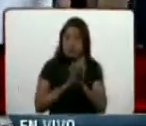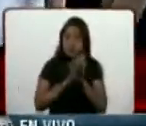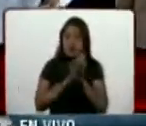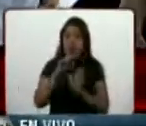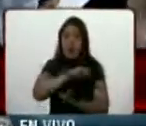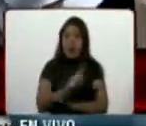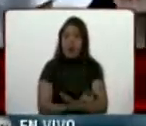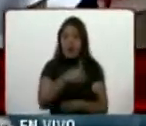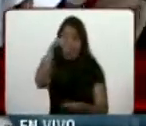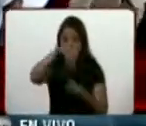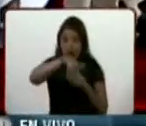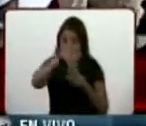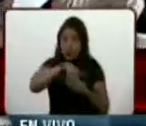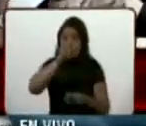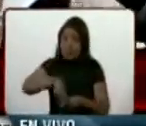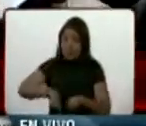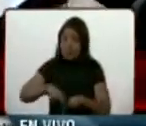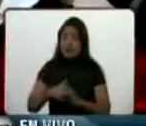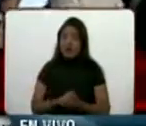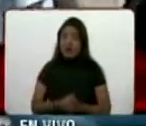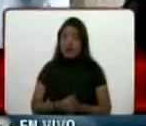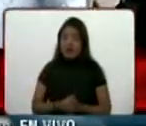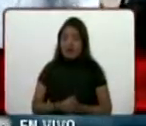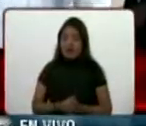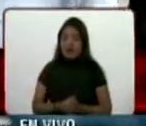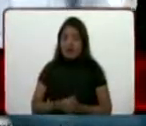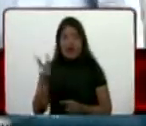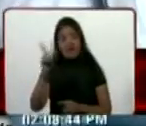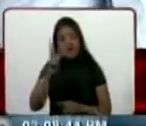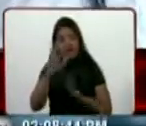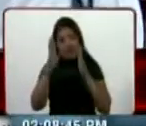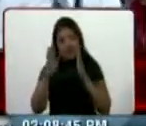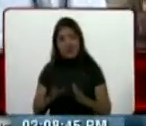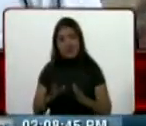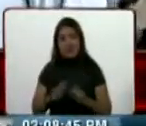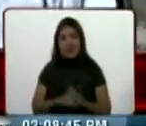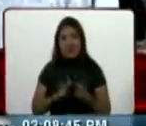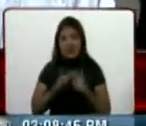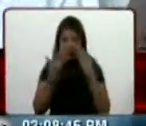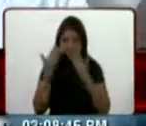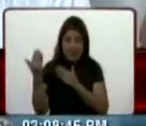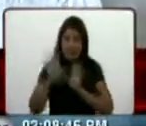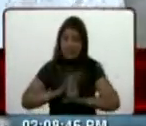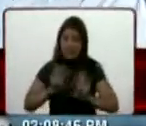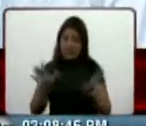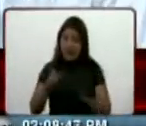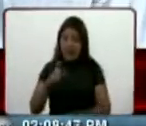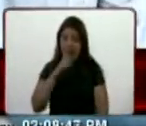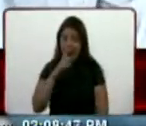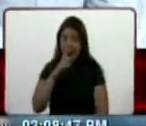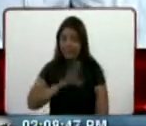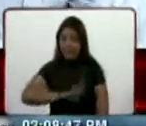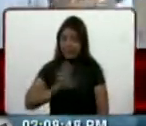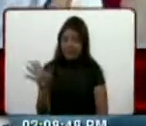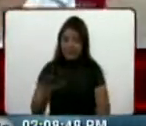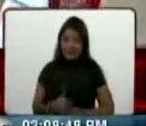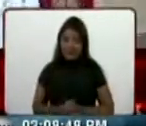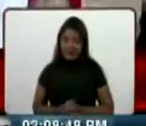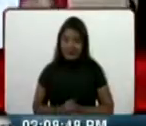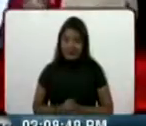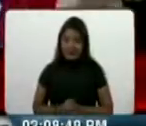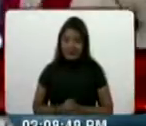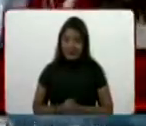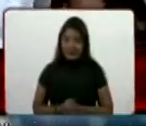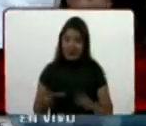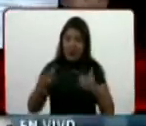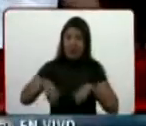electoral y el crecimiento que tiene justamente Venezuela. Allí vemos entonces ya entrar a Nicolás Maduro, justamente a la mesa